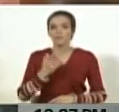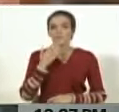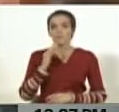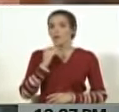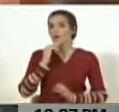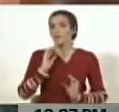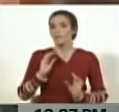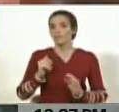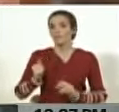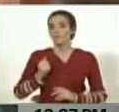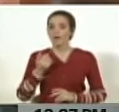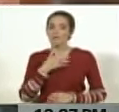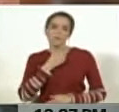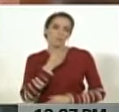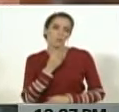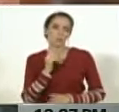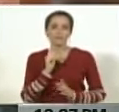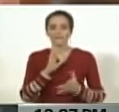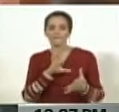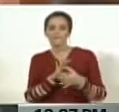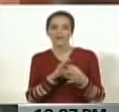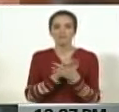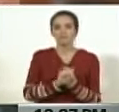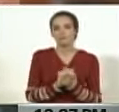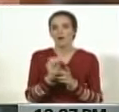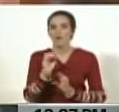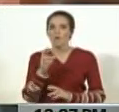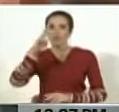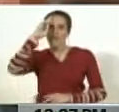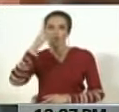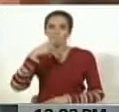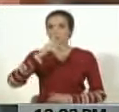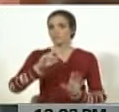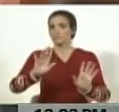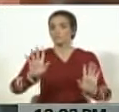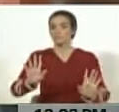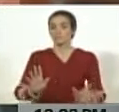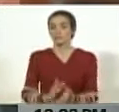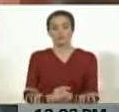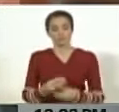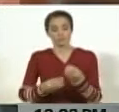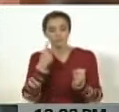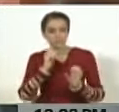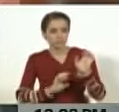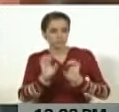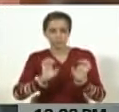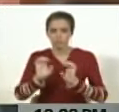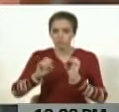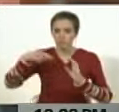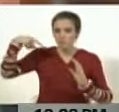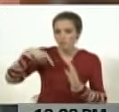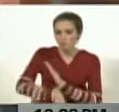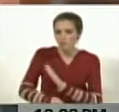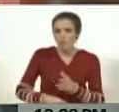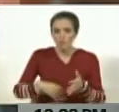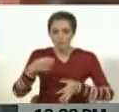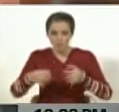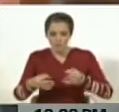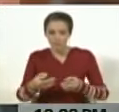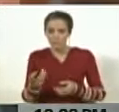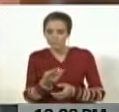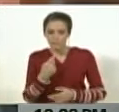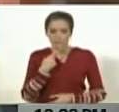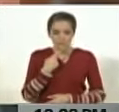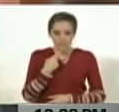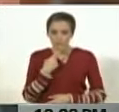por simpatía, por amistades o por razones políticas, sino que tú haces un estudio profundo jurídicamente, con métodos jurídicos,